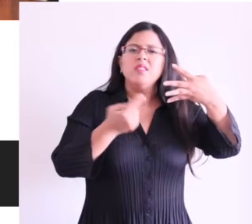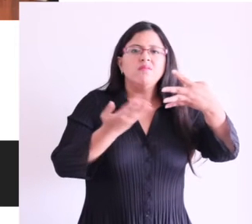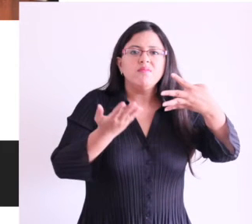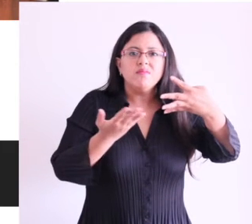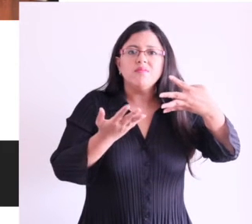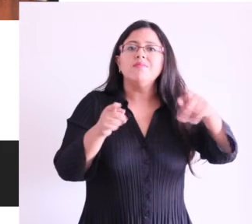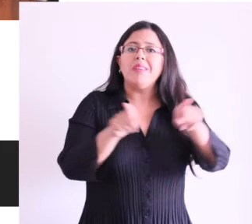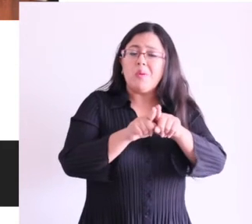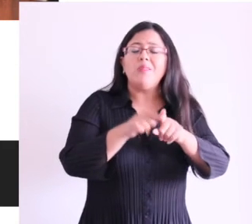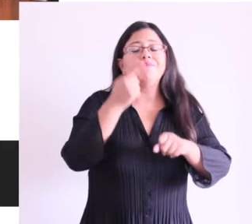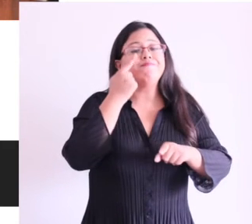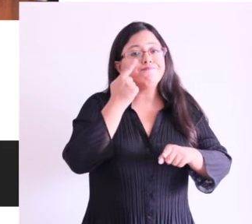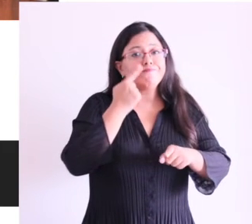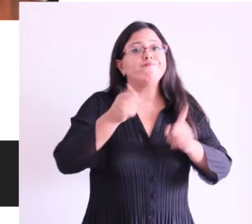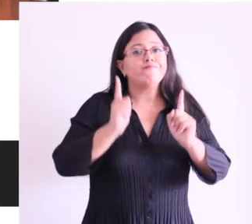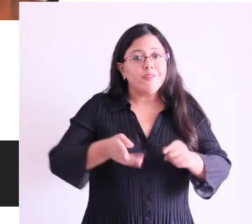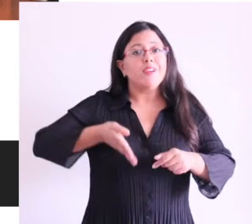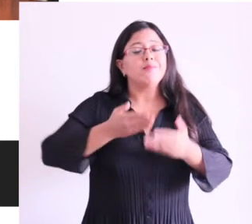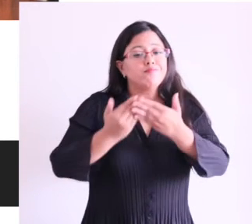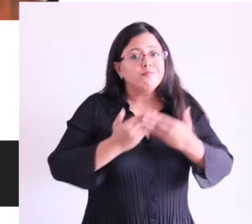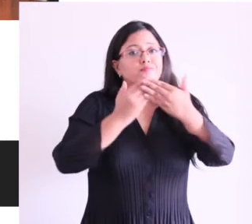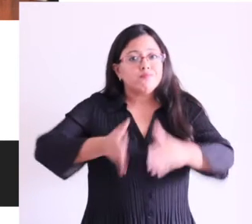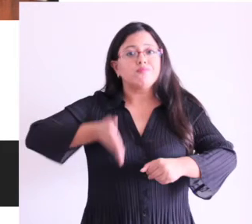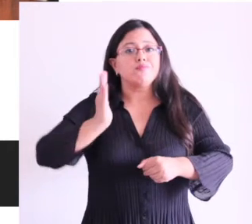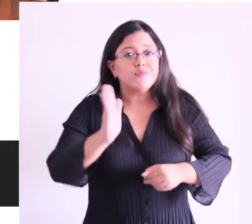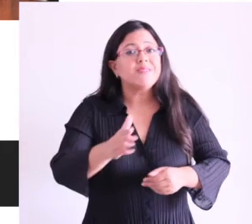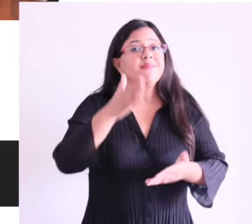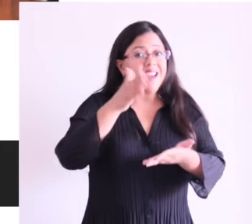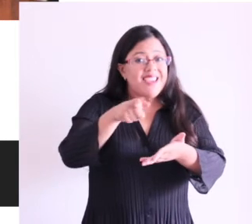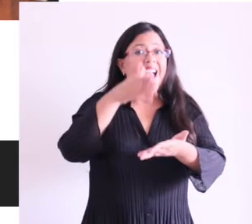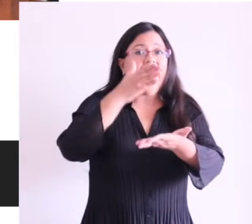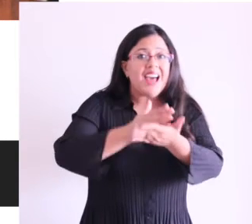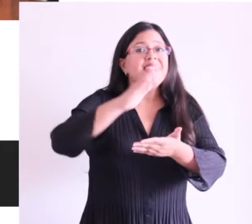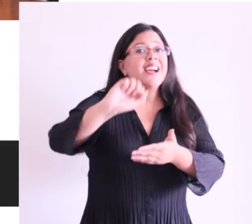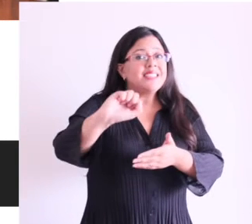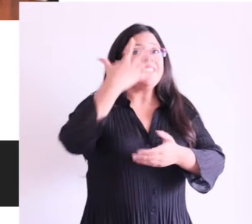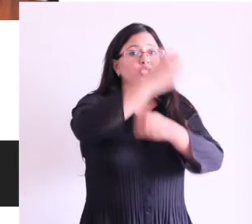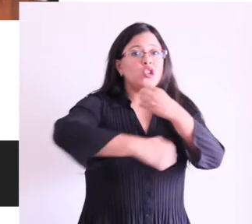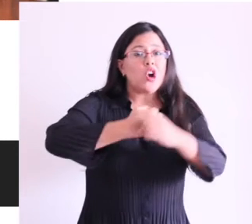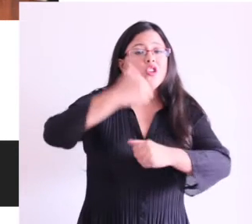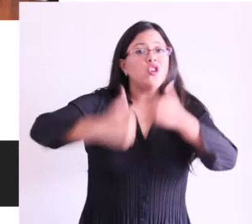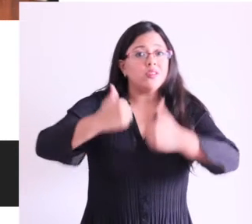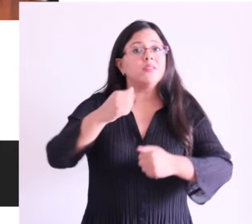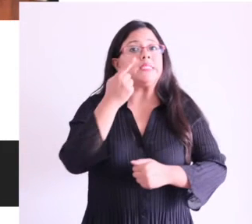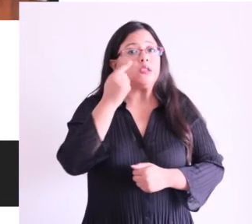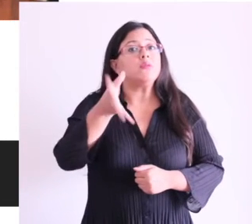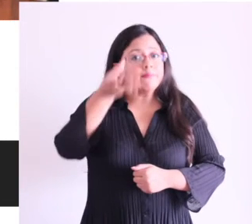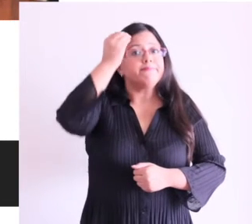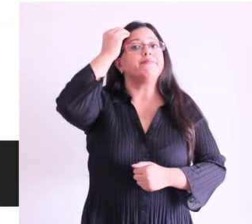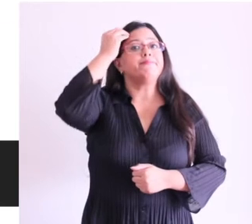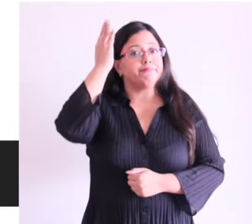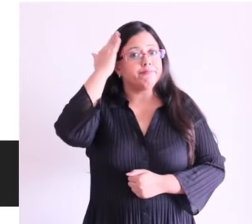van a seguir hasta el quinto año de la carrera, y es por eso que es sumamente importante que ustedes tomen conciencia de la relevancia de estos